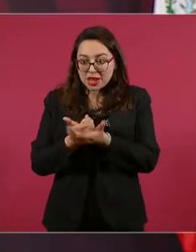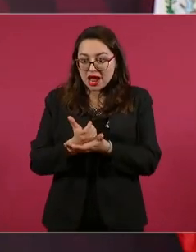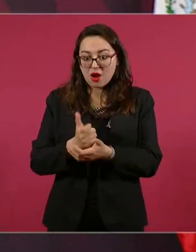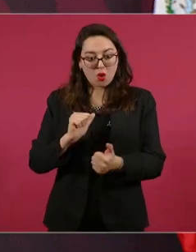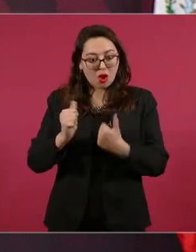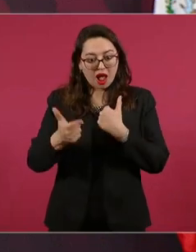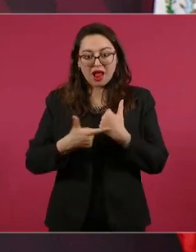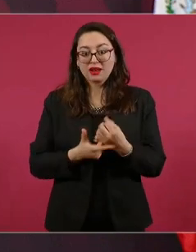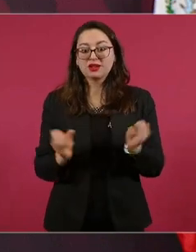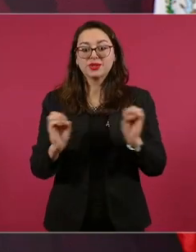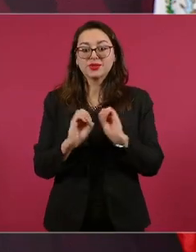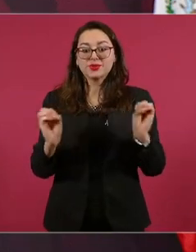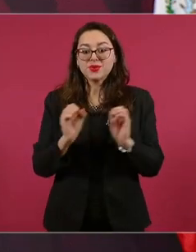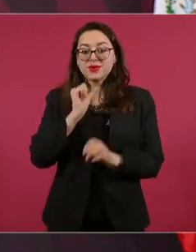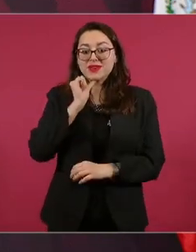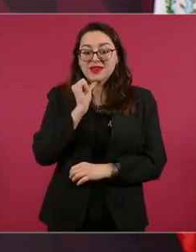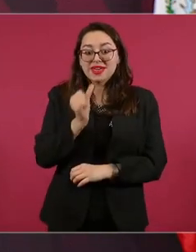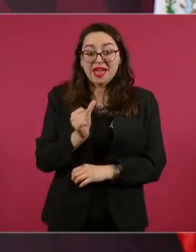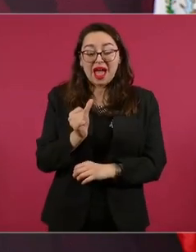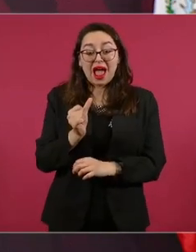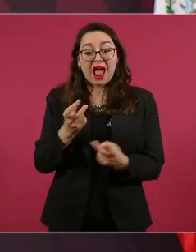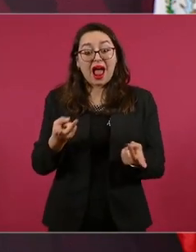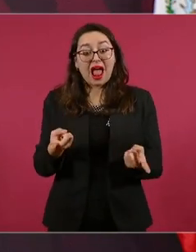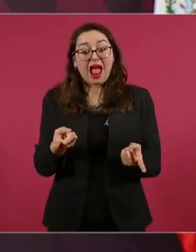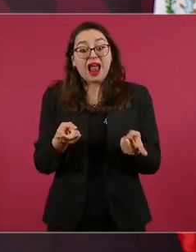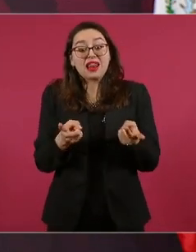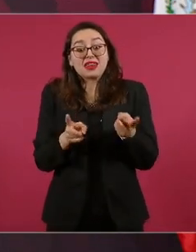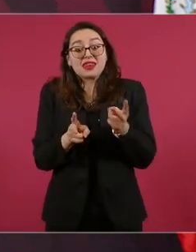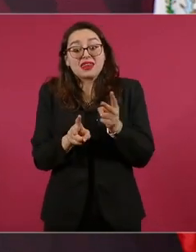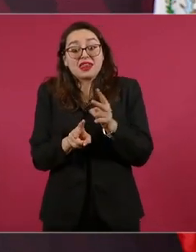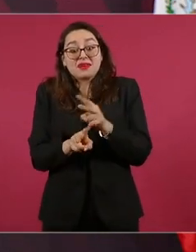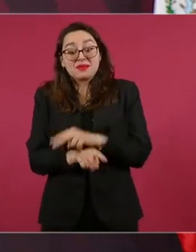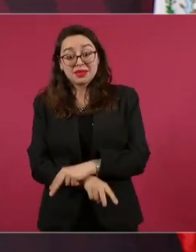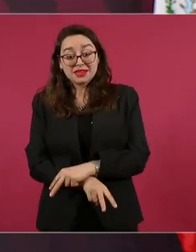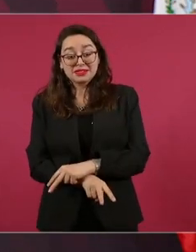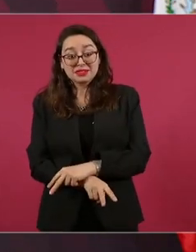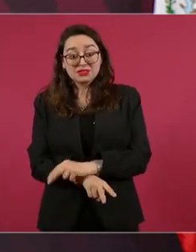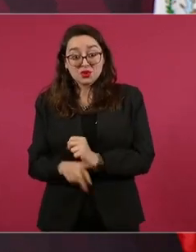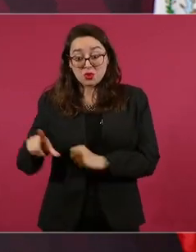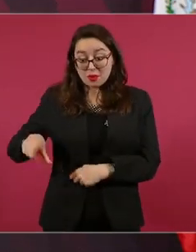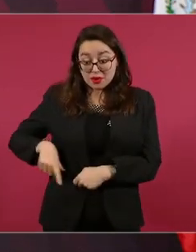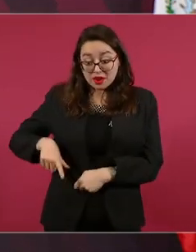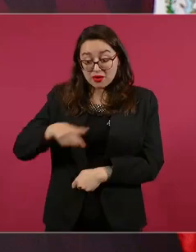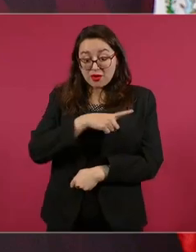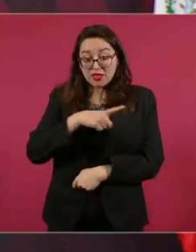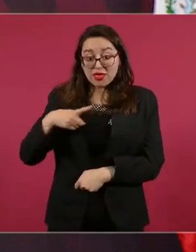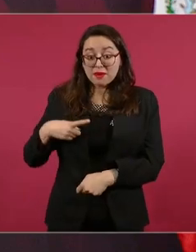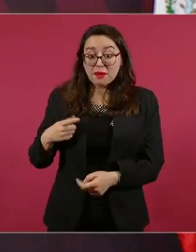se le tenía que pagar servicios